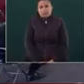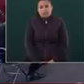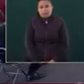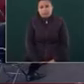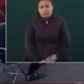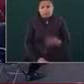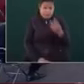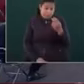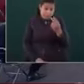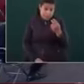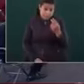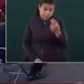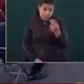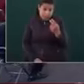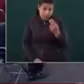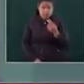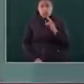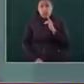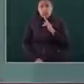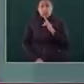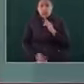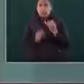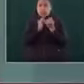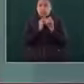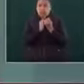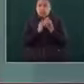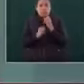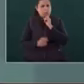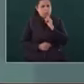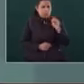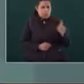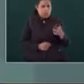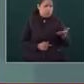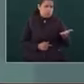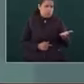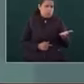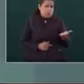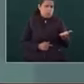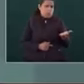Las televisiones también no están